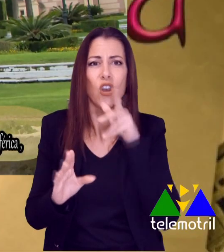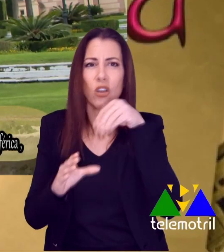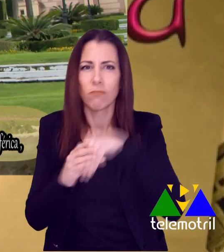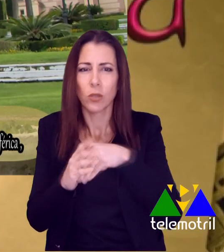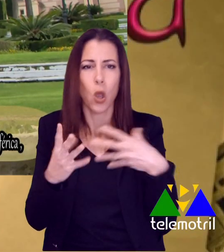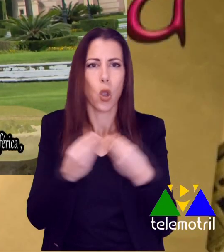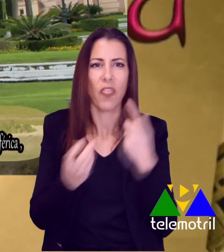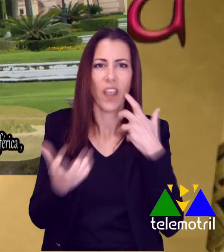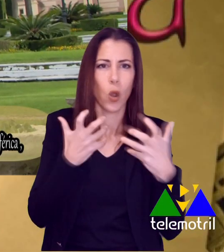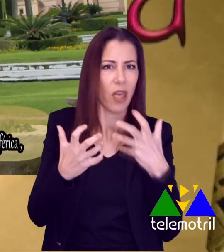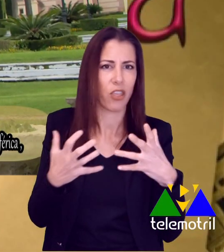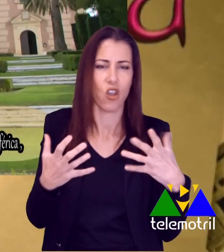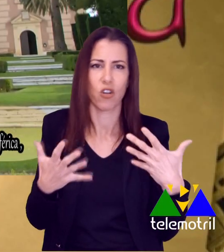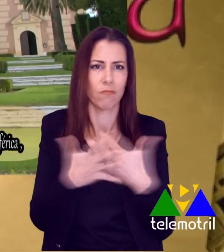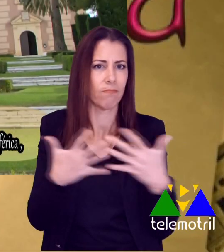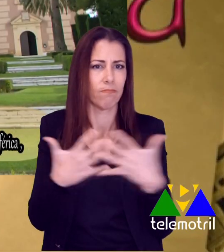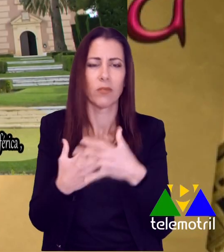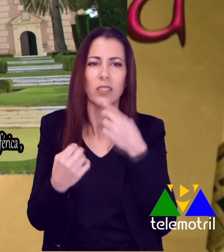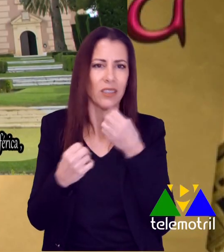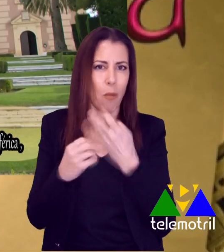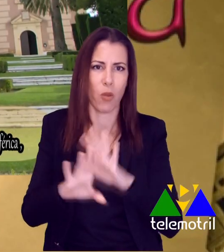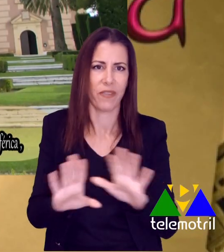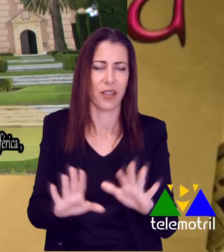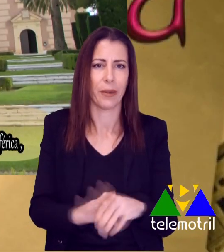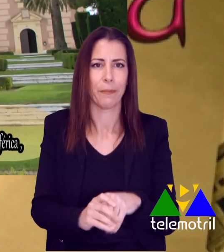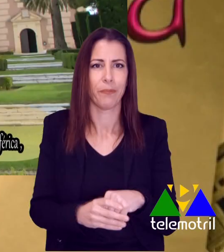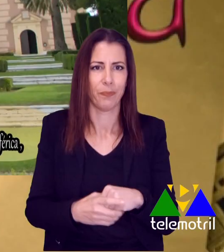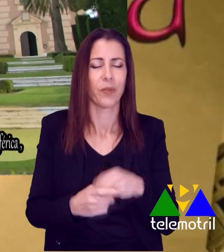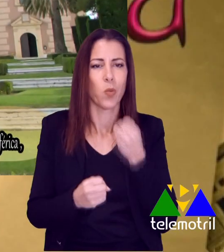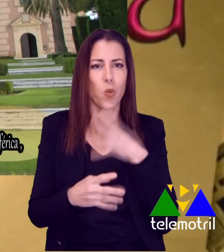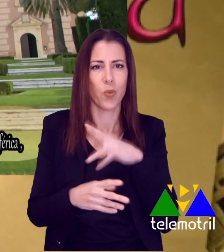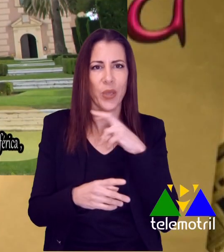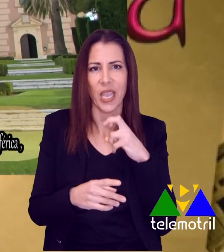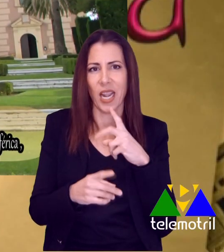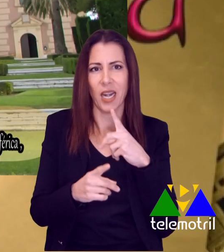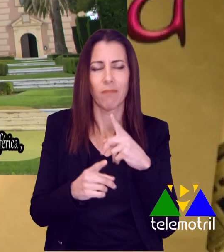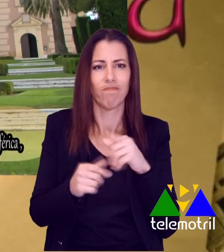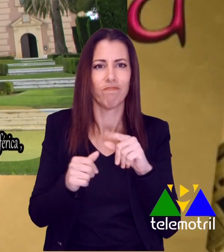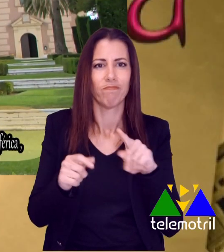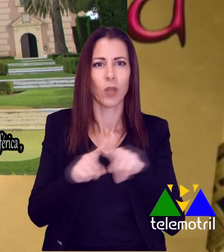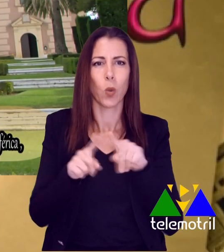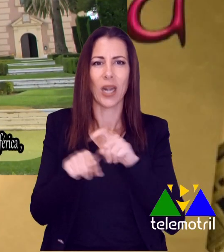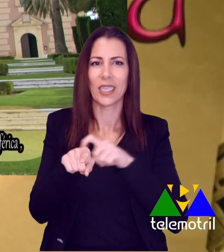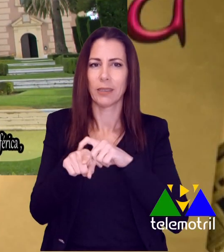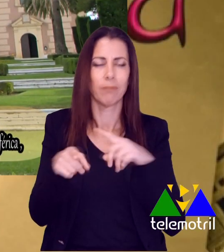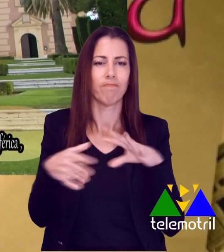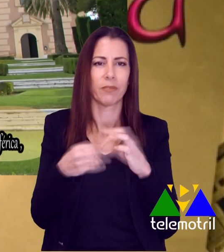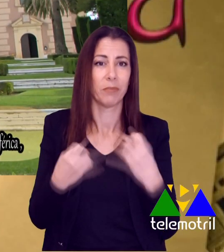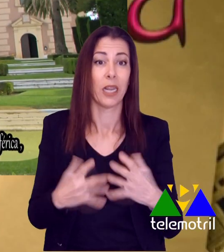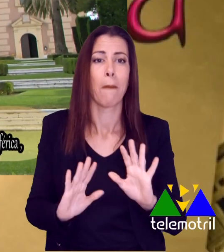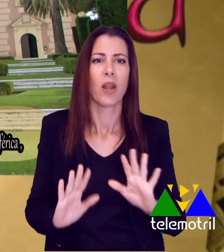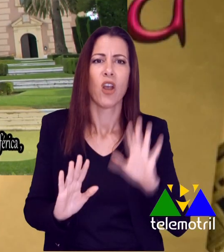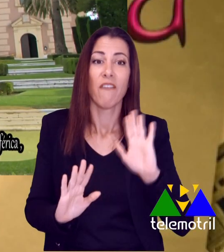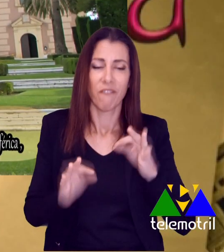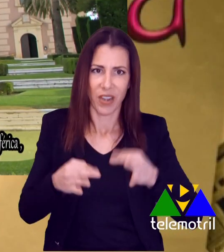los mamelones ahí, es decir, que indudablemente está muy bien concebida el edificio, está muy bien concebido. Es verdad que no